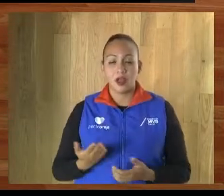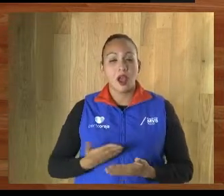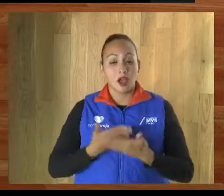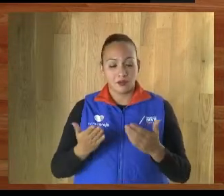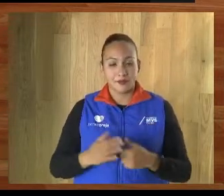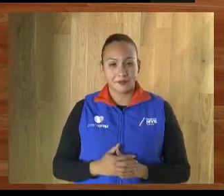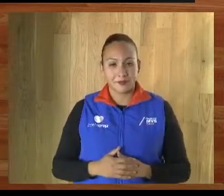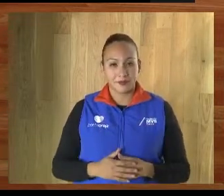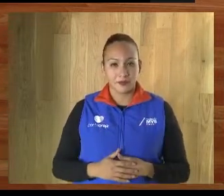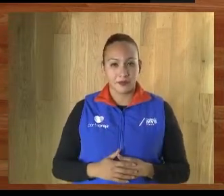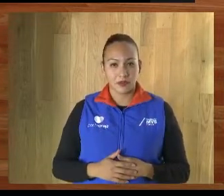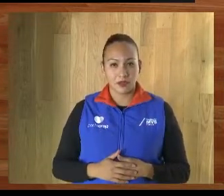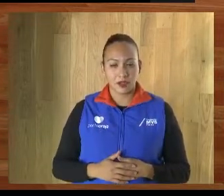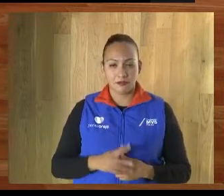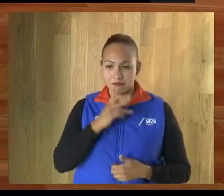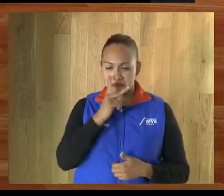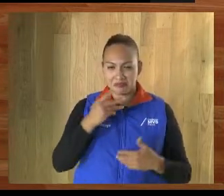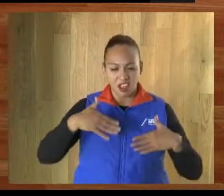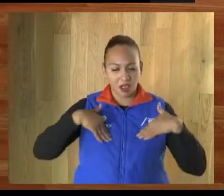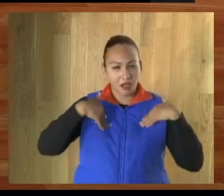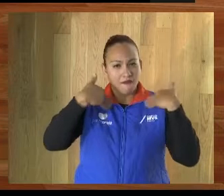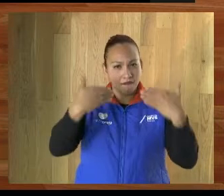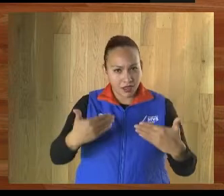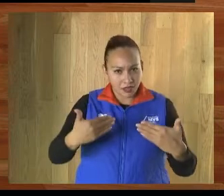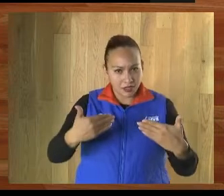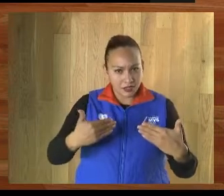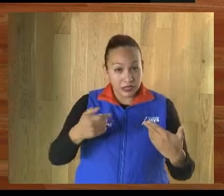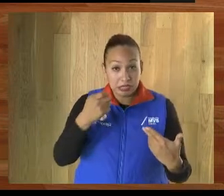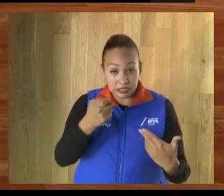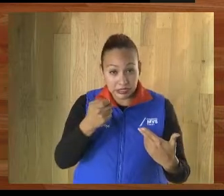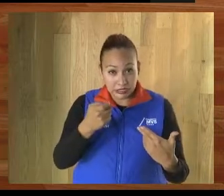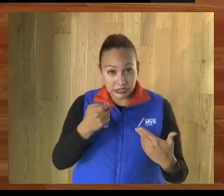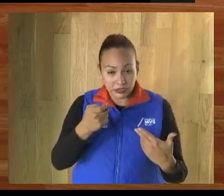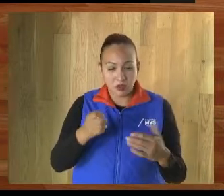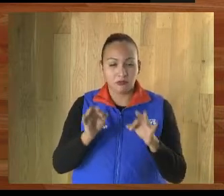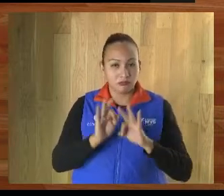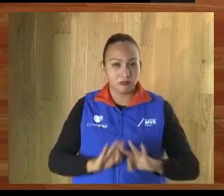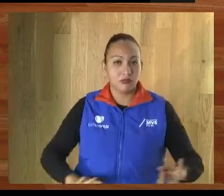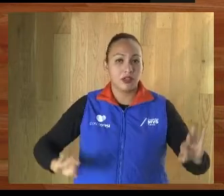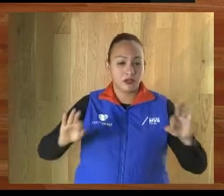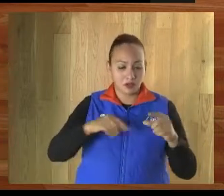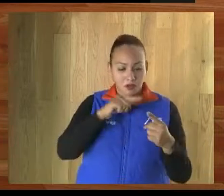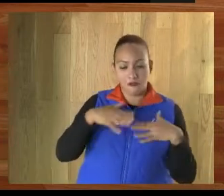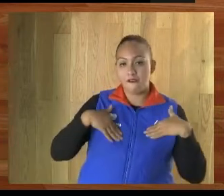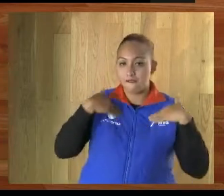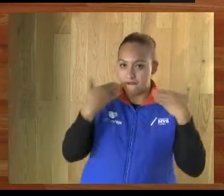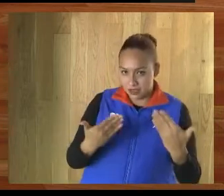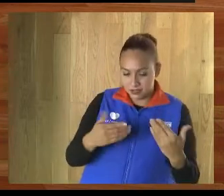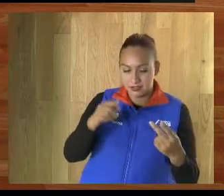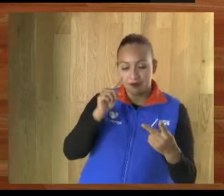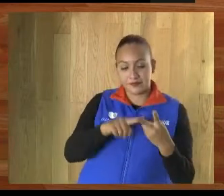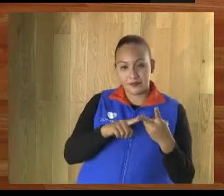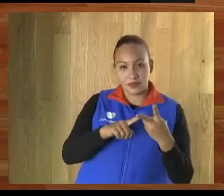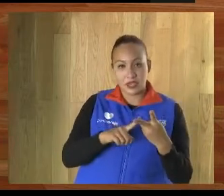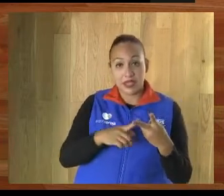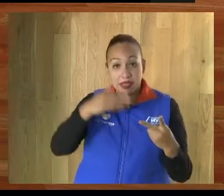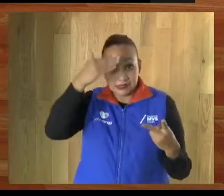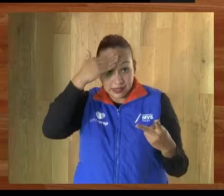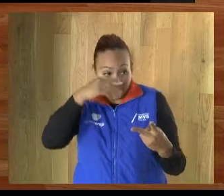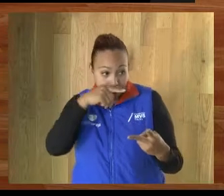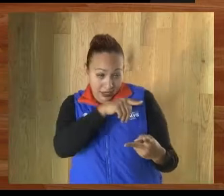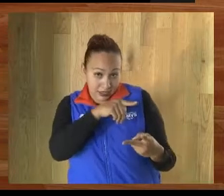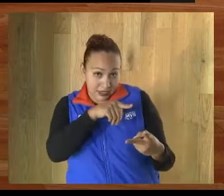confianza, como digo, como clave en este mundo incierto, y una buena reputación pues genera esa confianza que